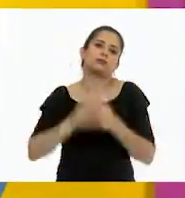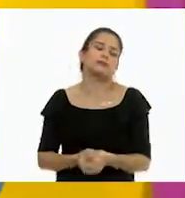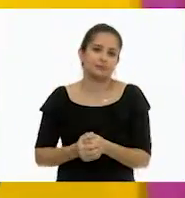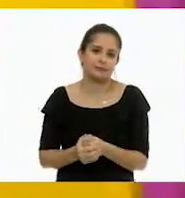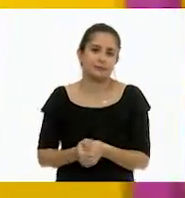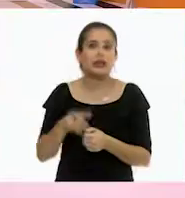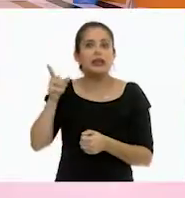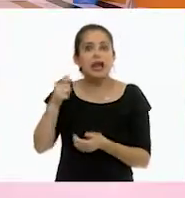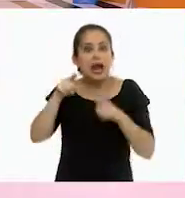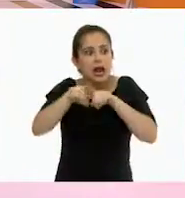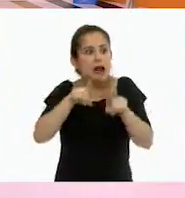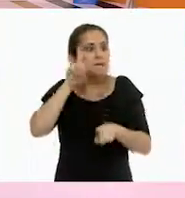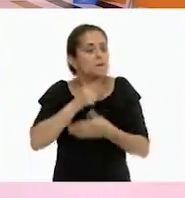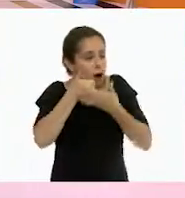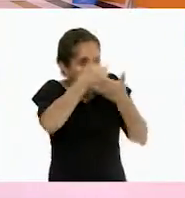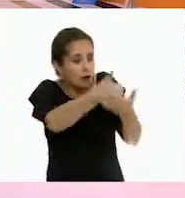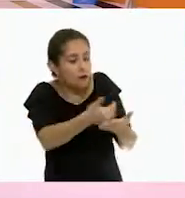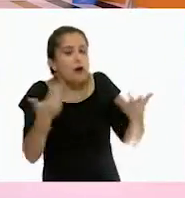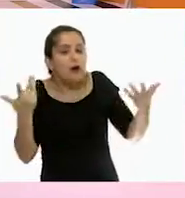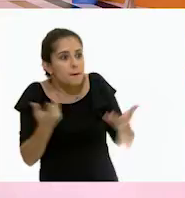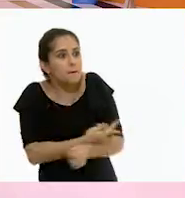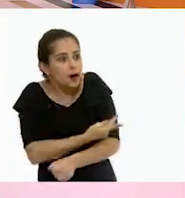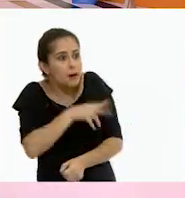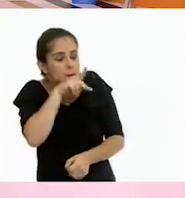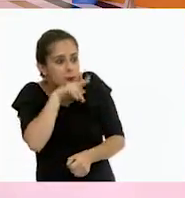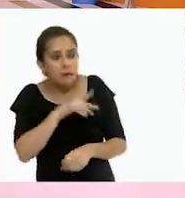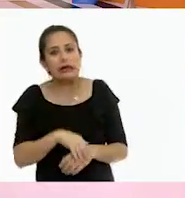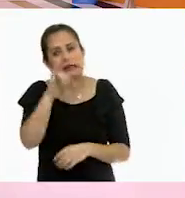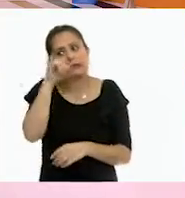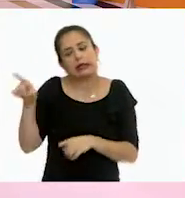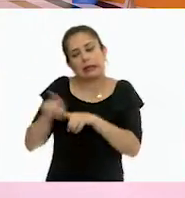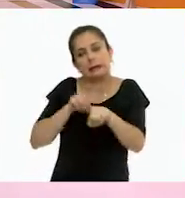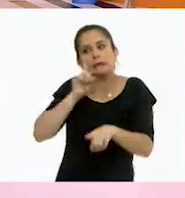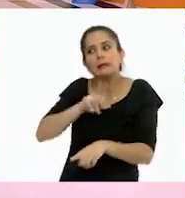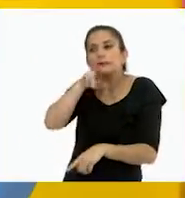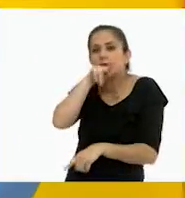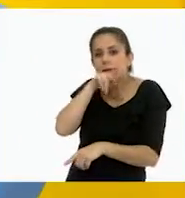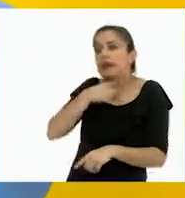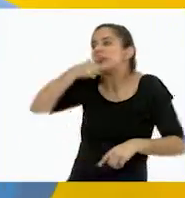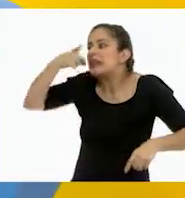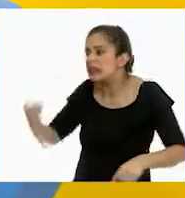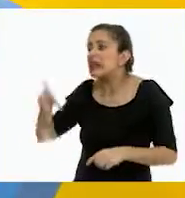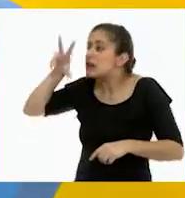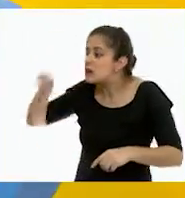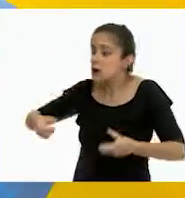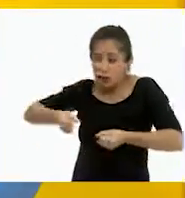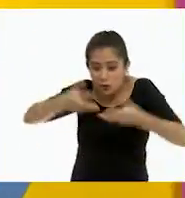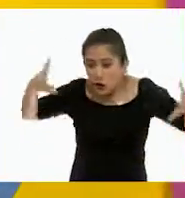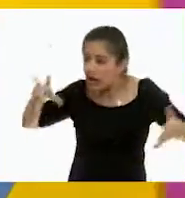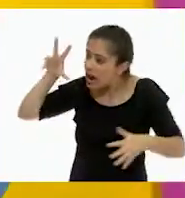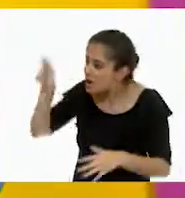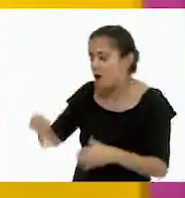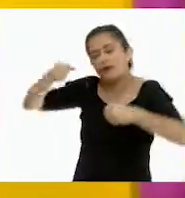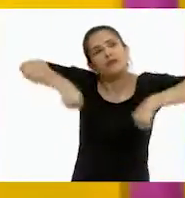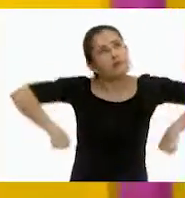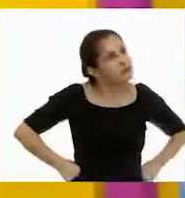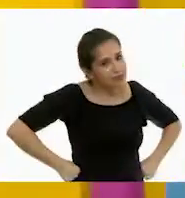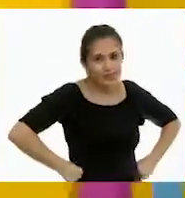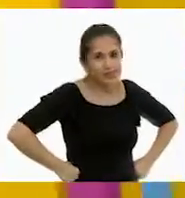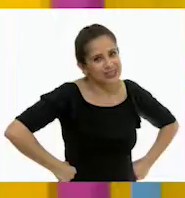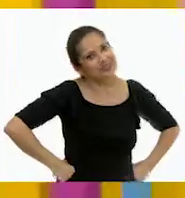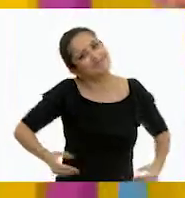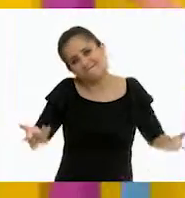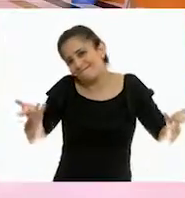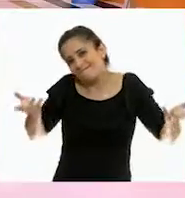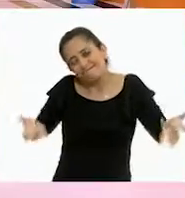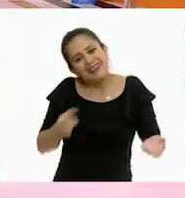ella, ¿qué hizo? No, seguramente se preocupó mucho. Pues sí, mucho. Se preocupó y después le dije, no, te dije que no me soltaras. Así